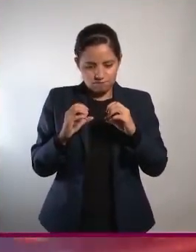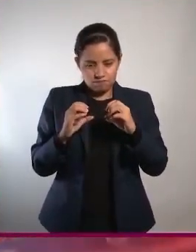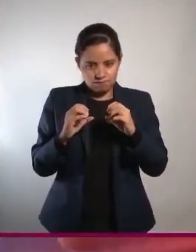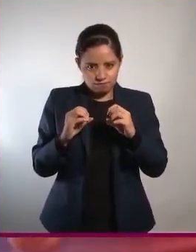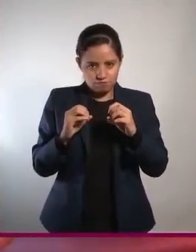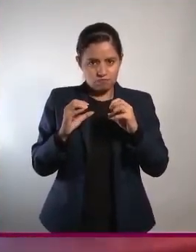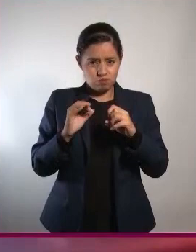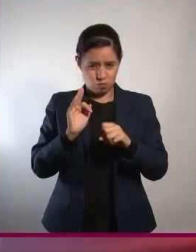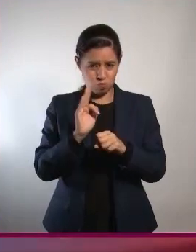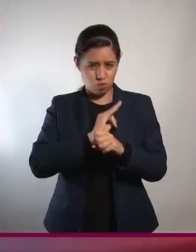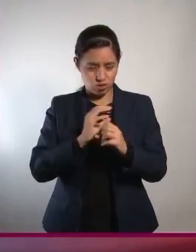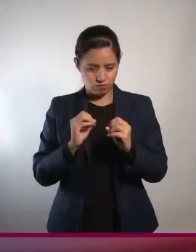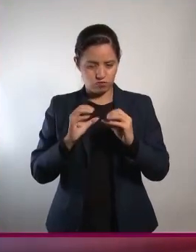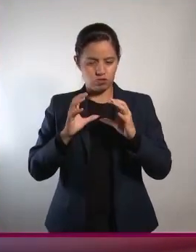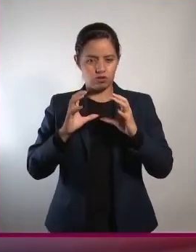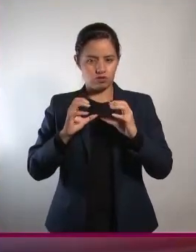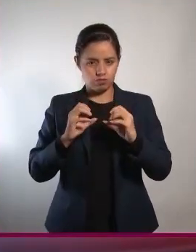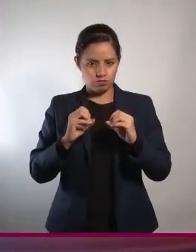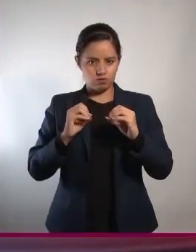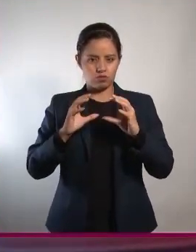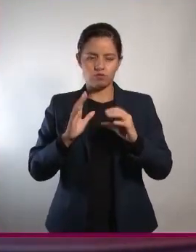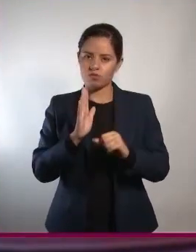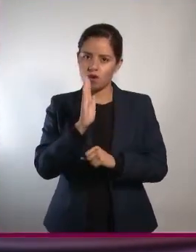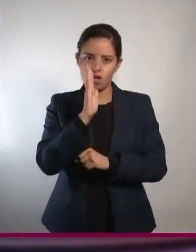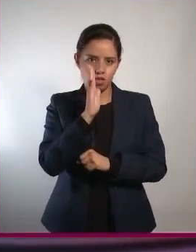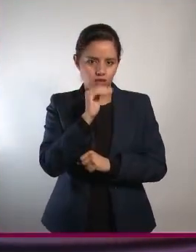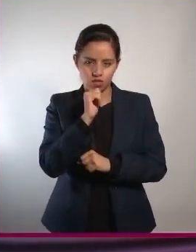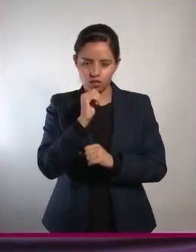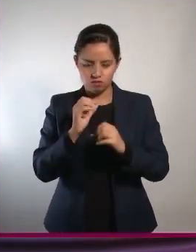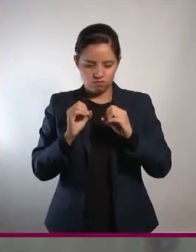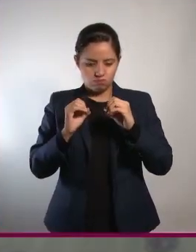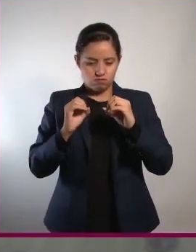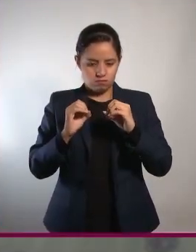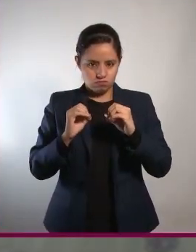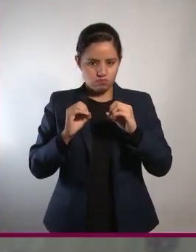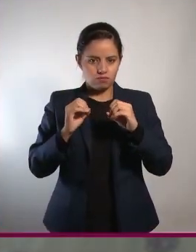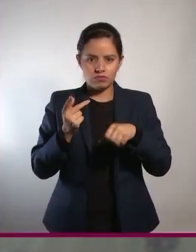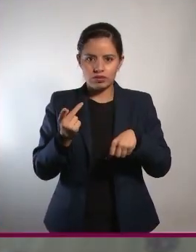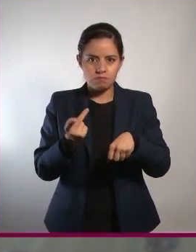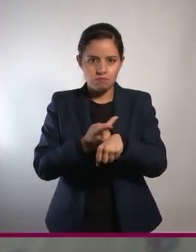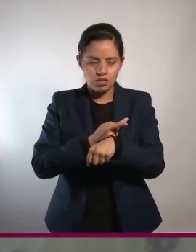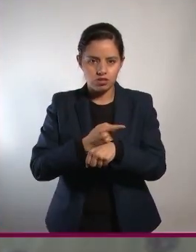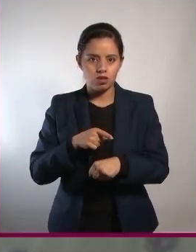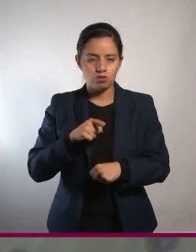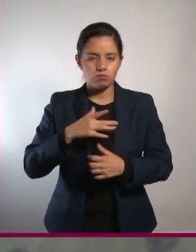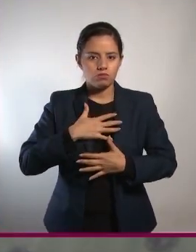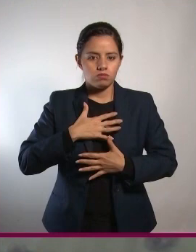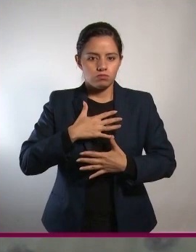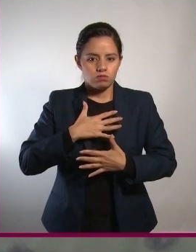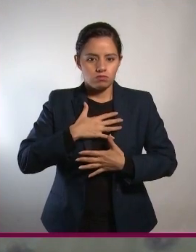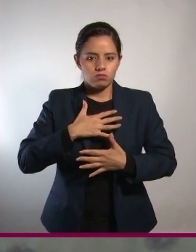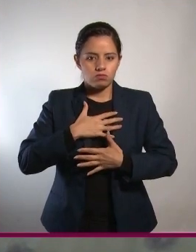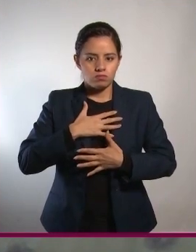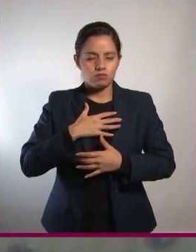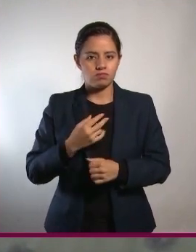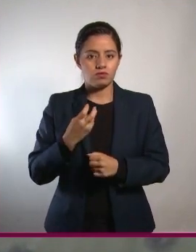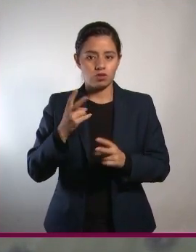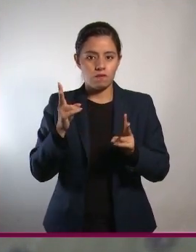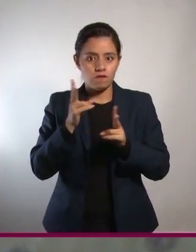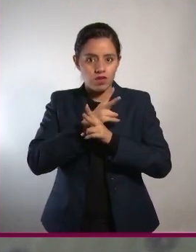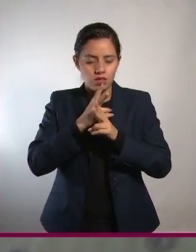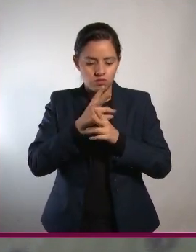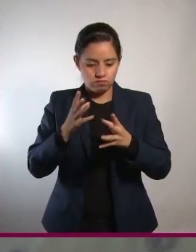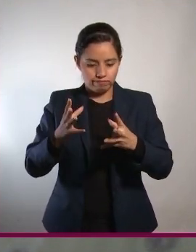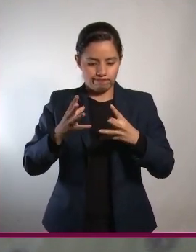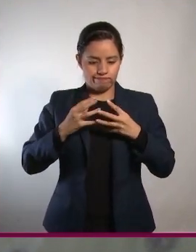el ciclo respiratorio. ¿Y qué pasa entonces? La hipoxia sucede cuando no hay captación adecuada de